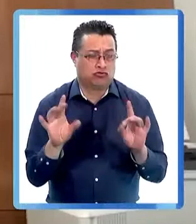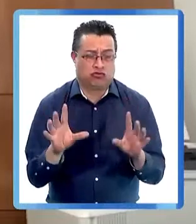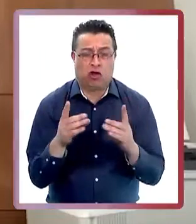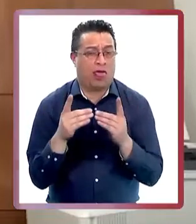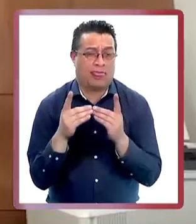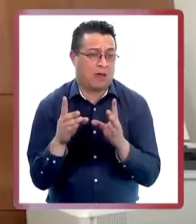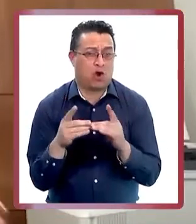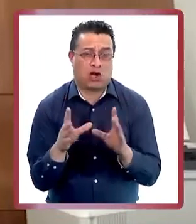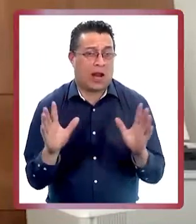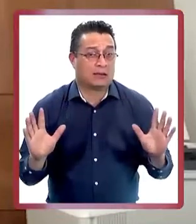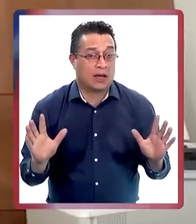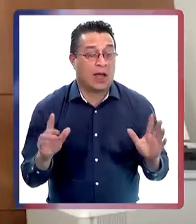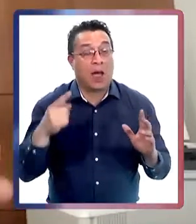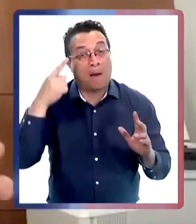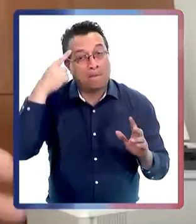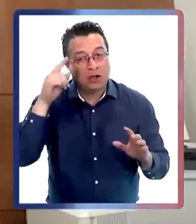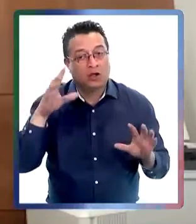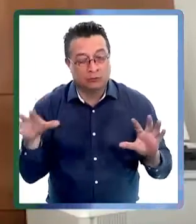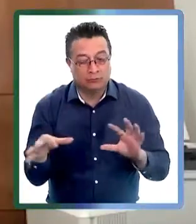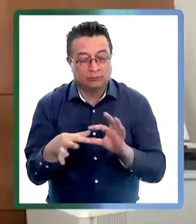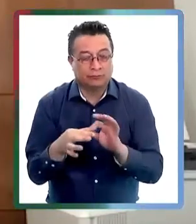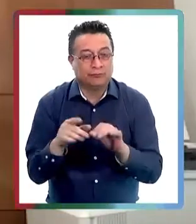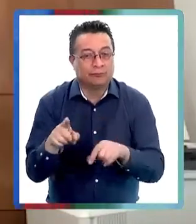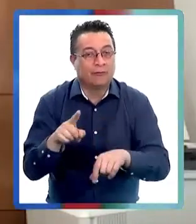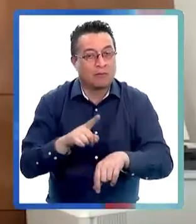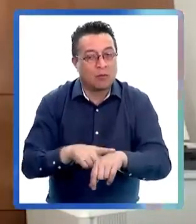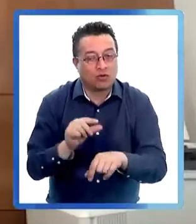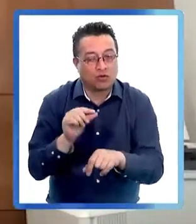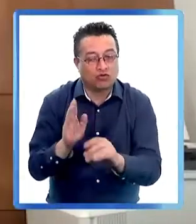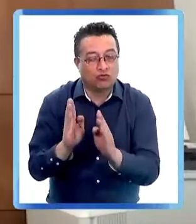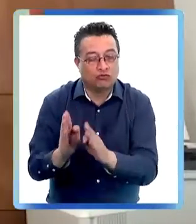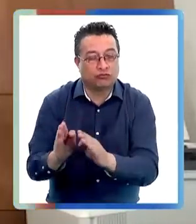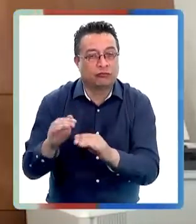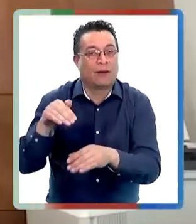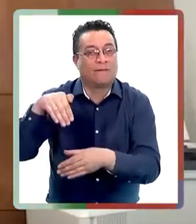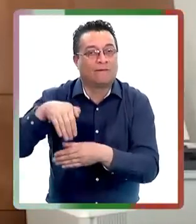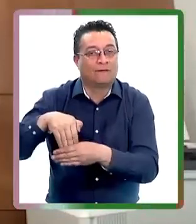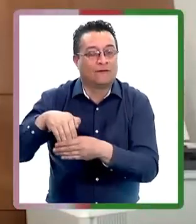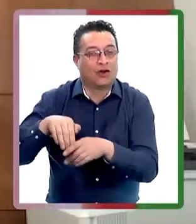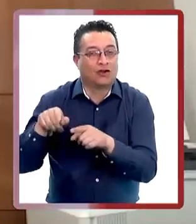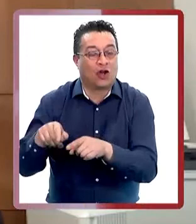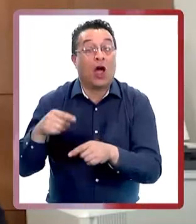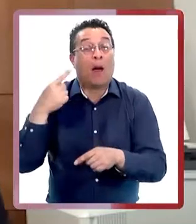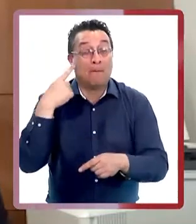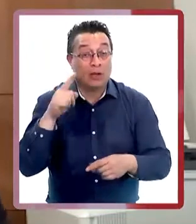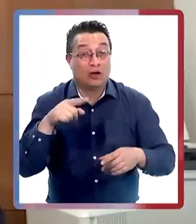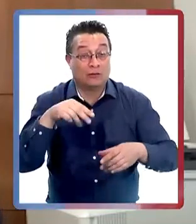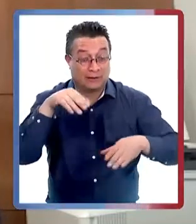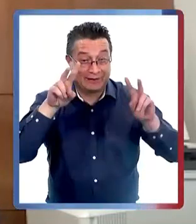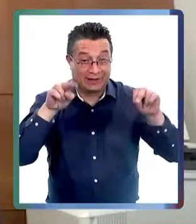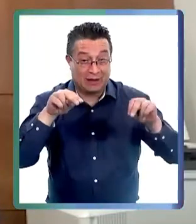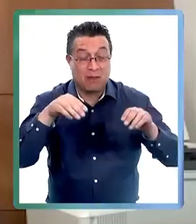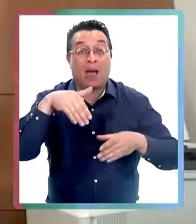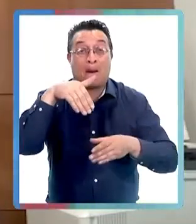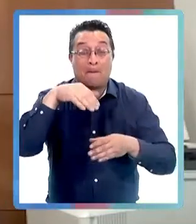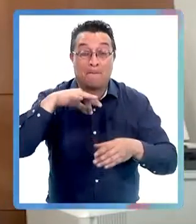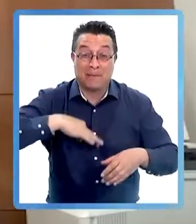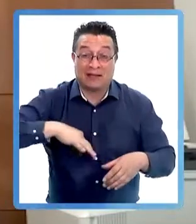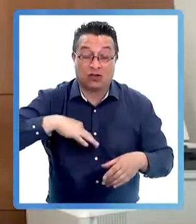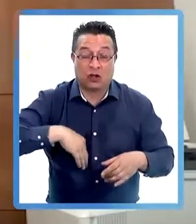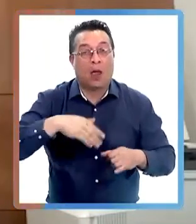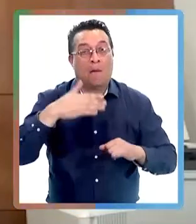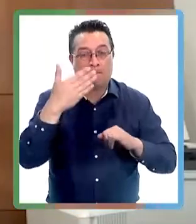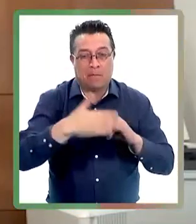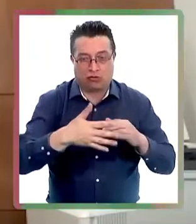democrático, pero muy asociados a un momento, ¿no? A la contingencia del plebiscito. Sin embargo, el debate de las pensiones de mediano y largo